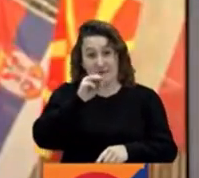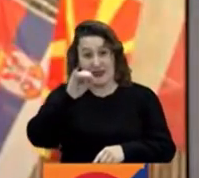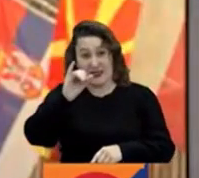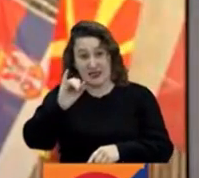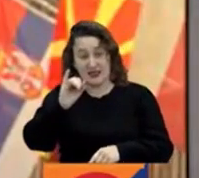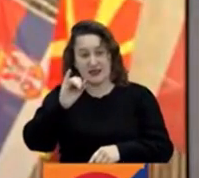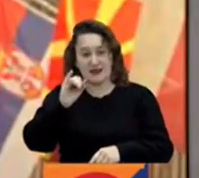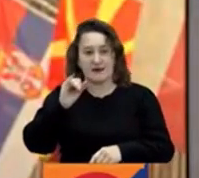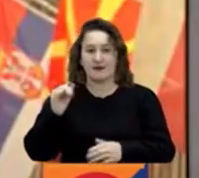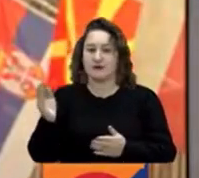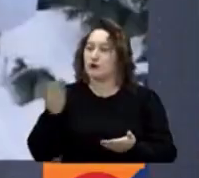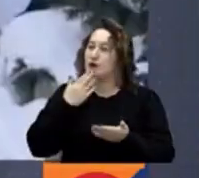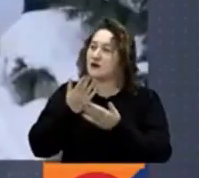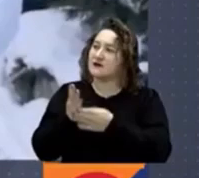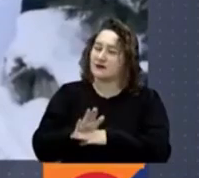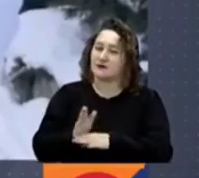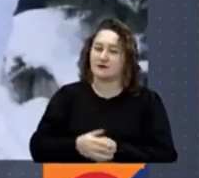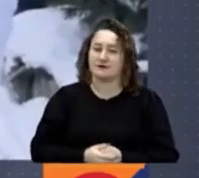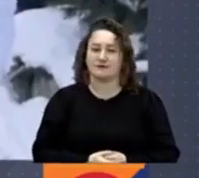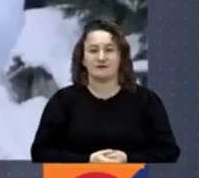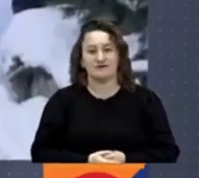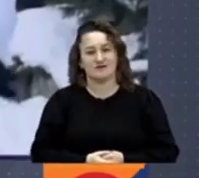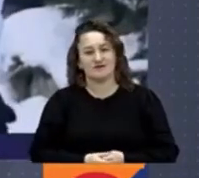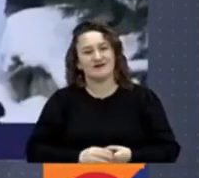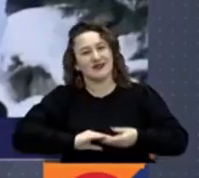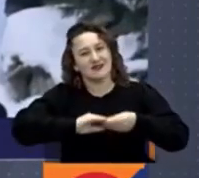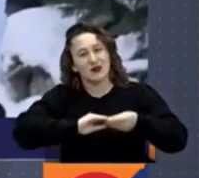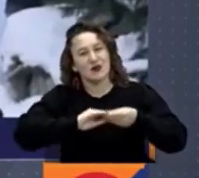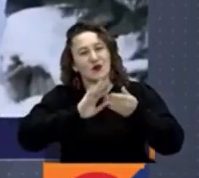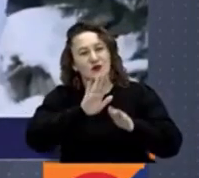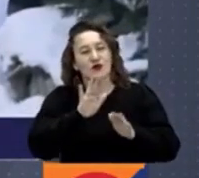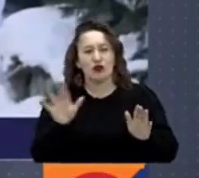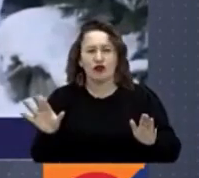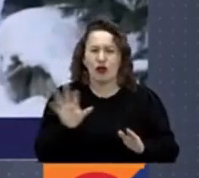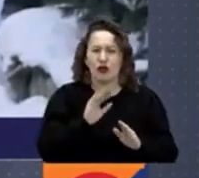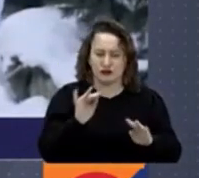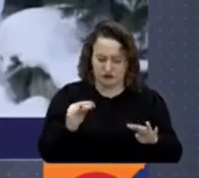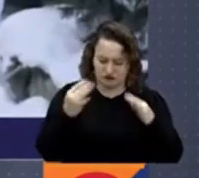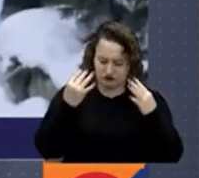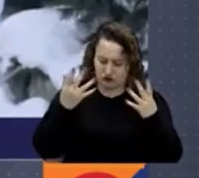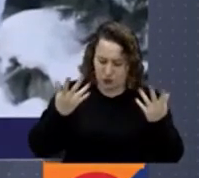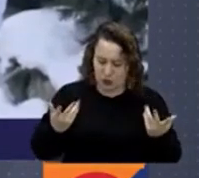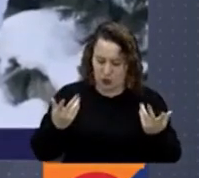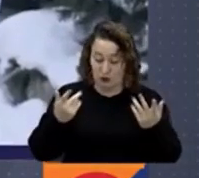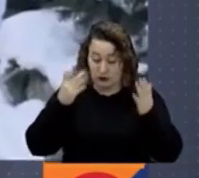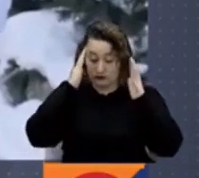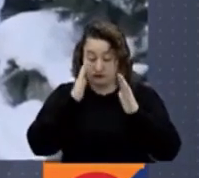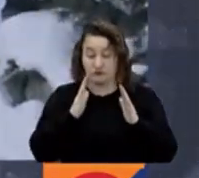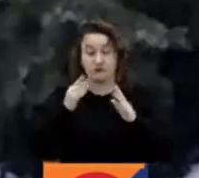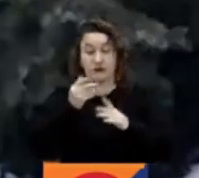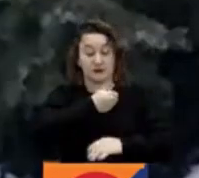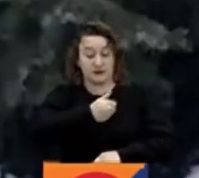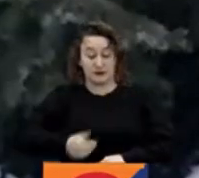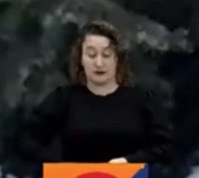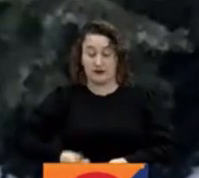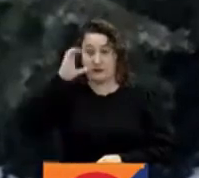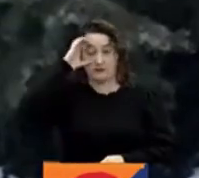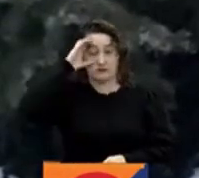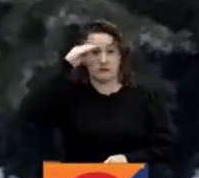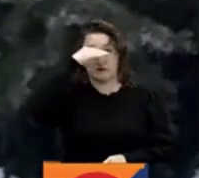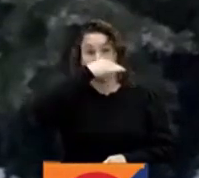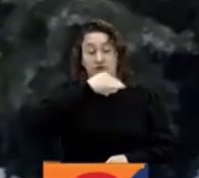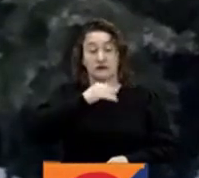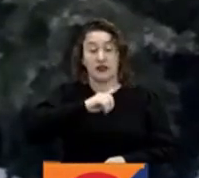tardes. Cordial saludo a usted y a todos los televidentes. Pues mucha atención porque el presidente de la República, Gustavo Petro,